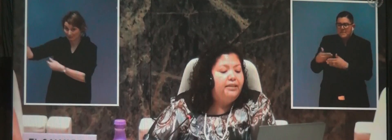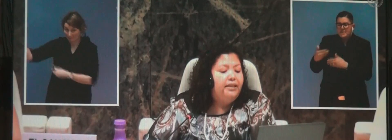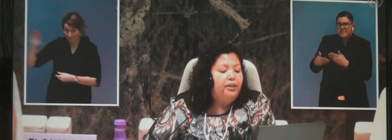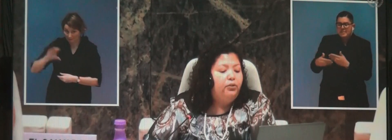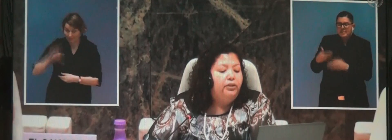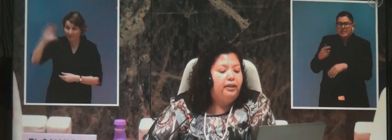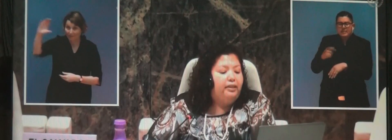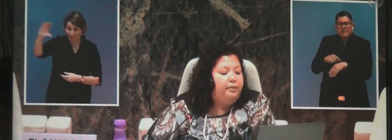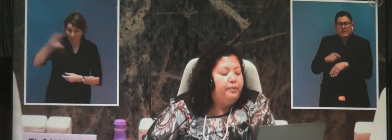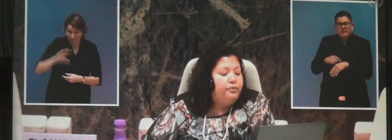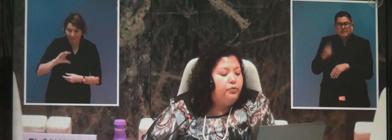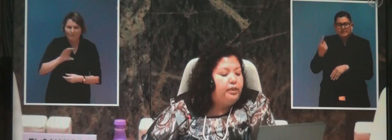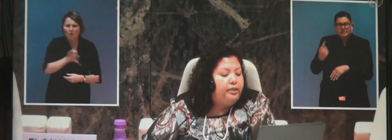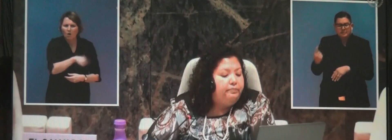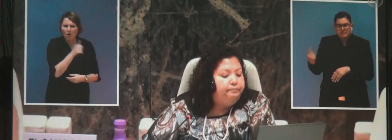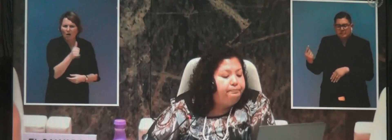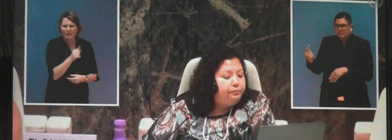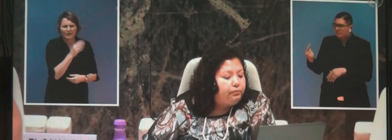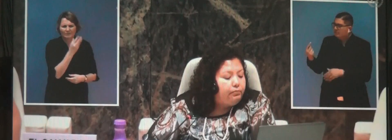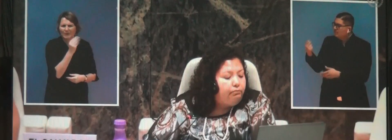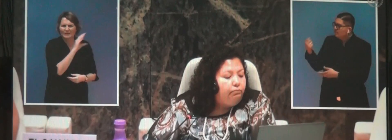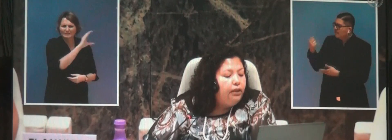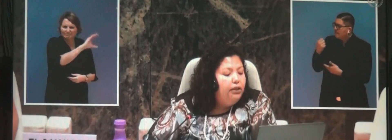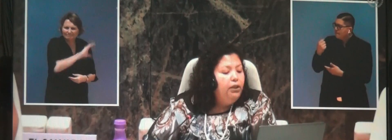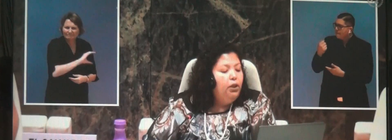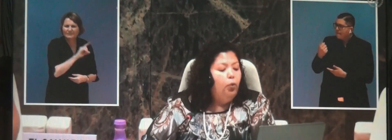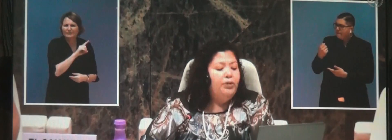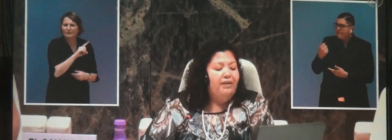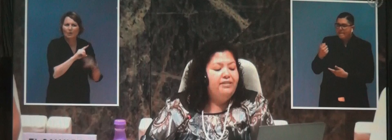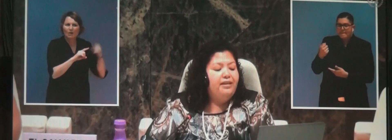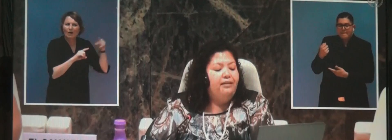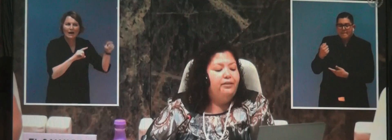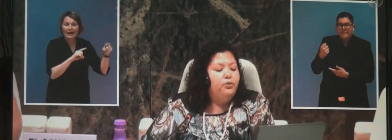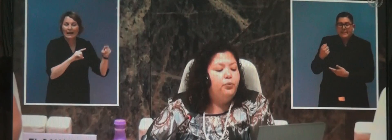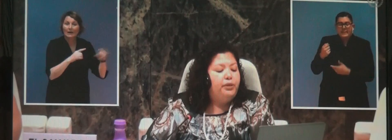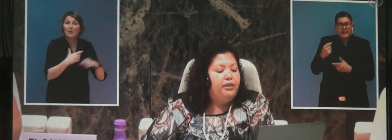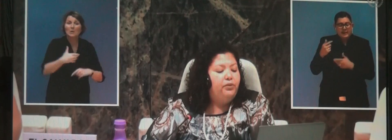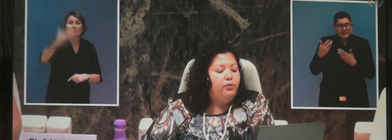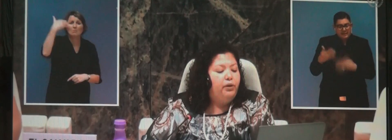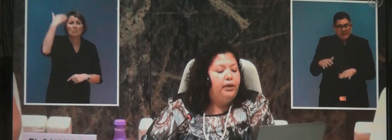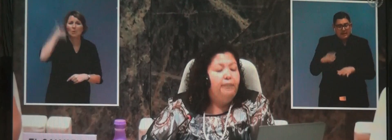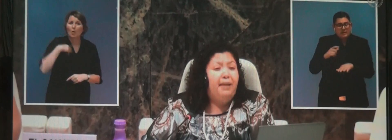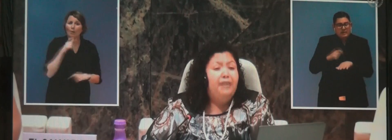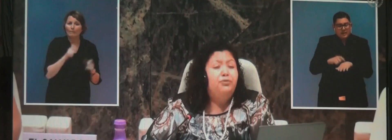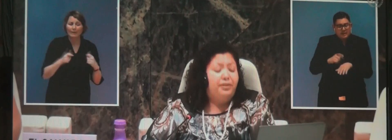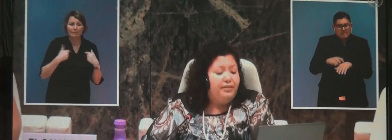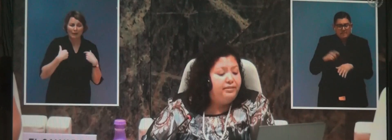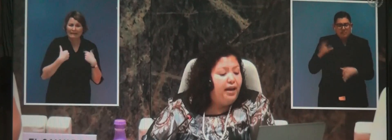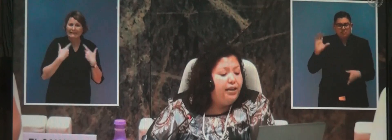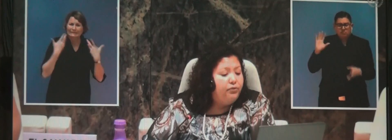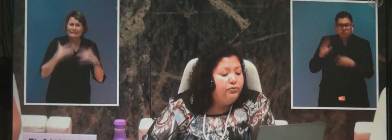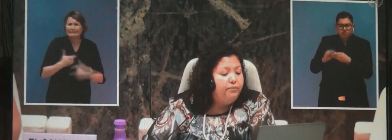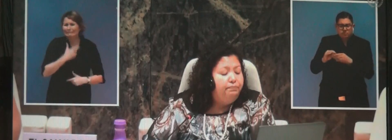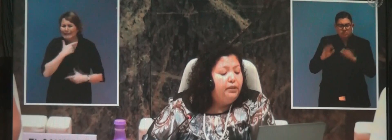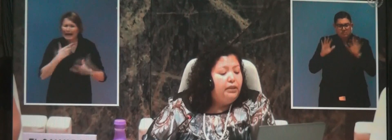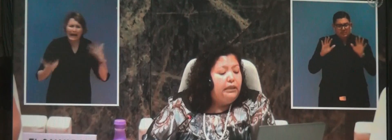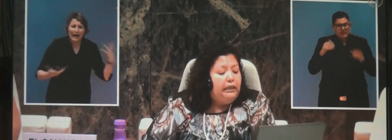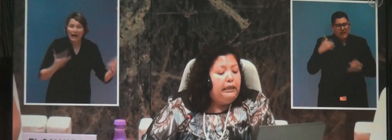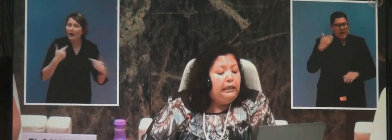víctimas del delito de trata de personas. Una vez sea transcurrido el plazo de 10